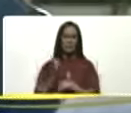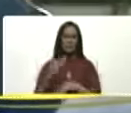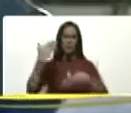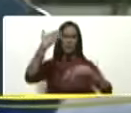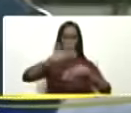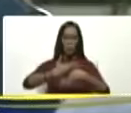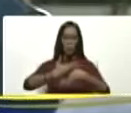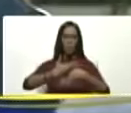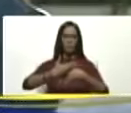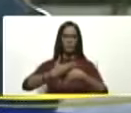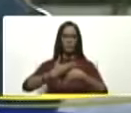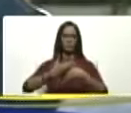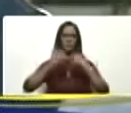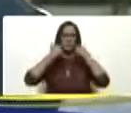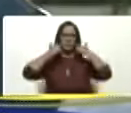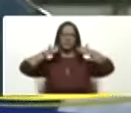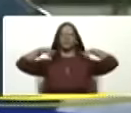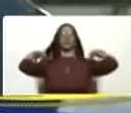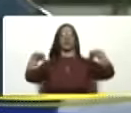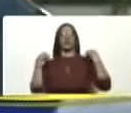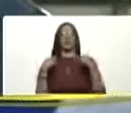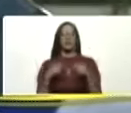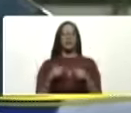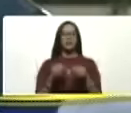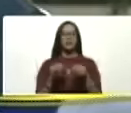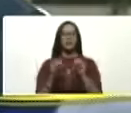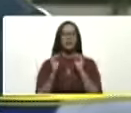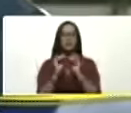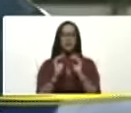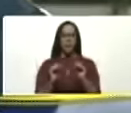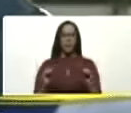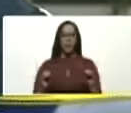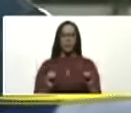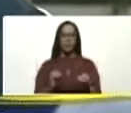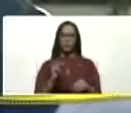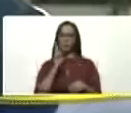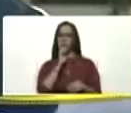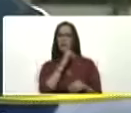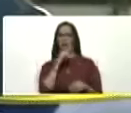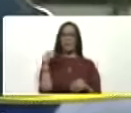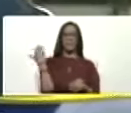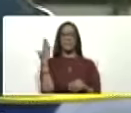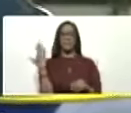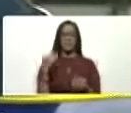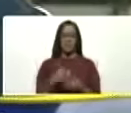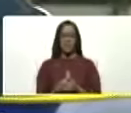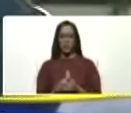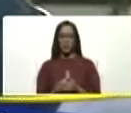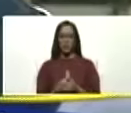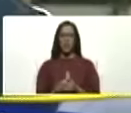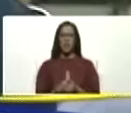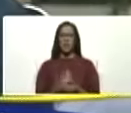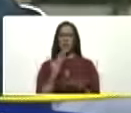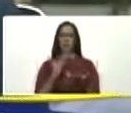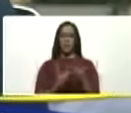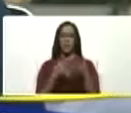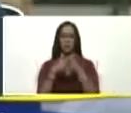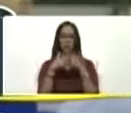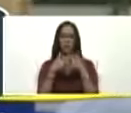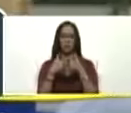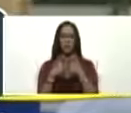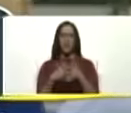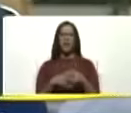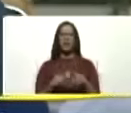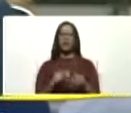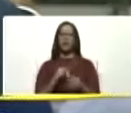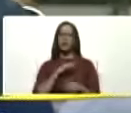bloqueo, llamados por los apellidos y materializados por el Imperio Norteamericano, hemos